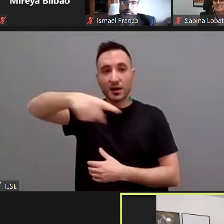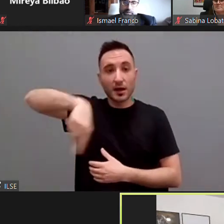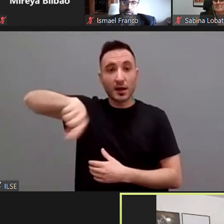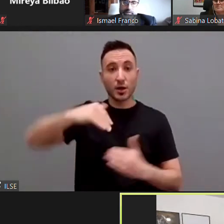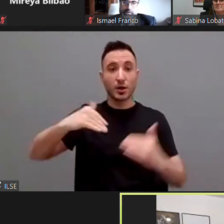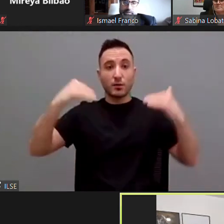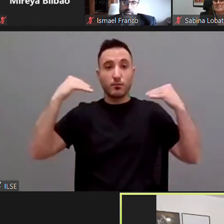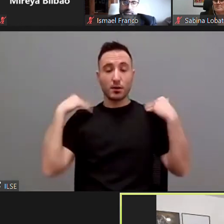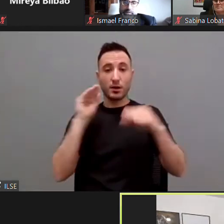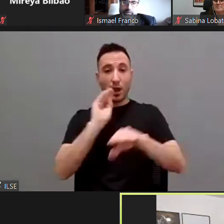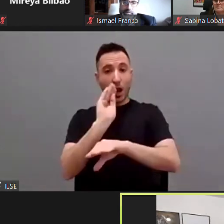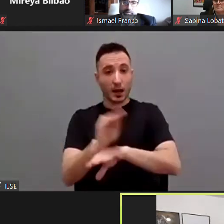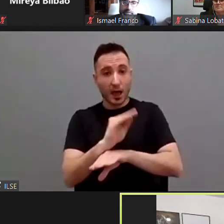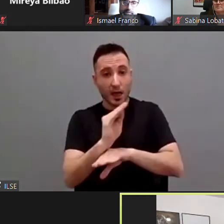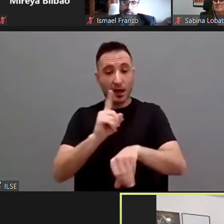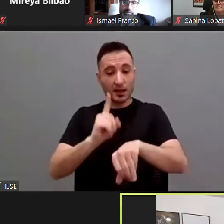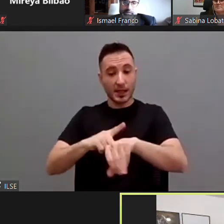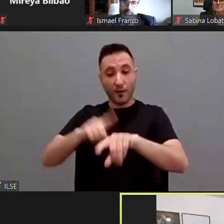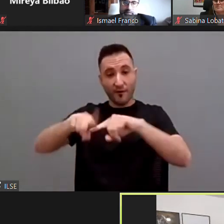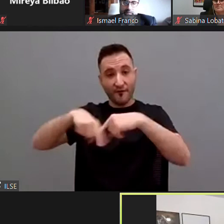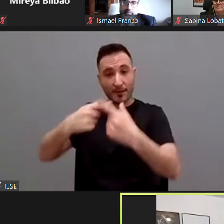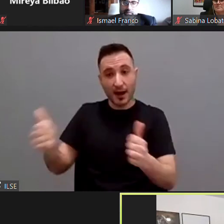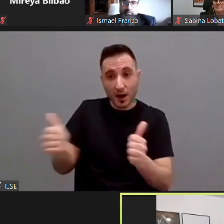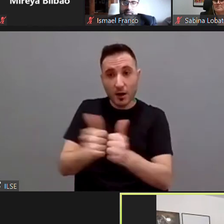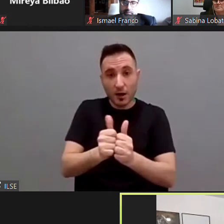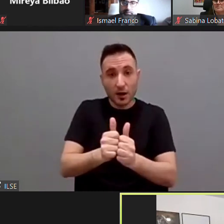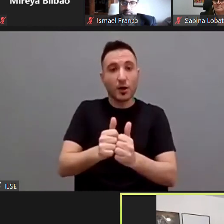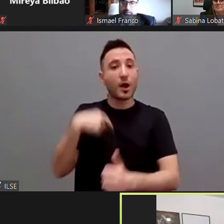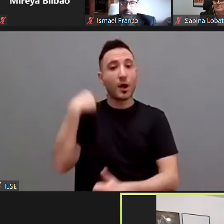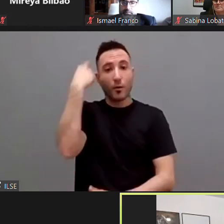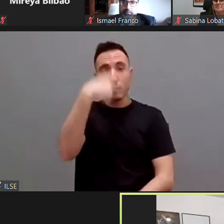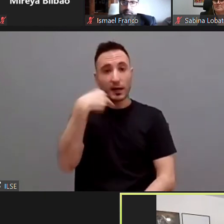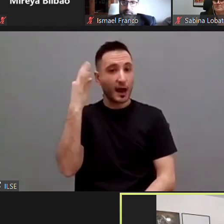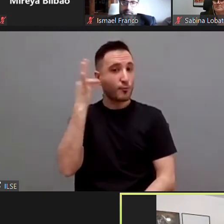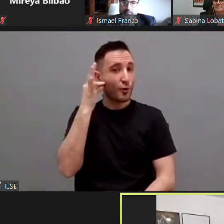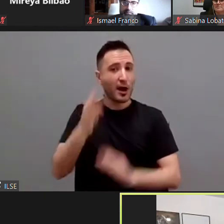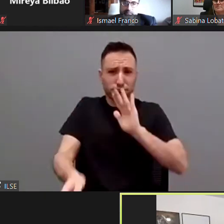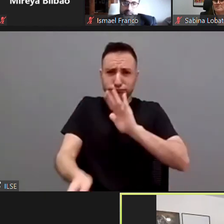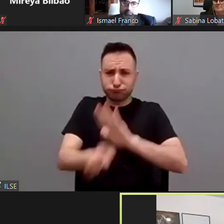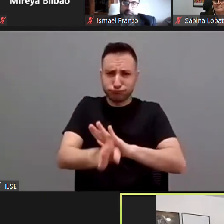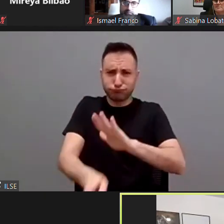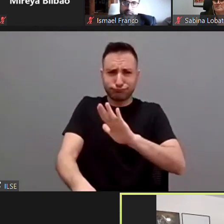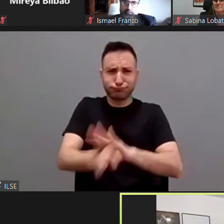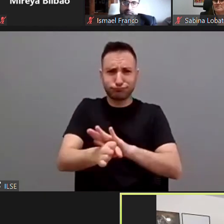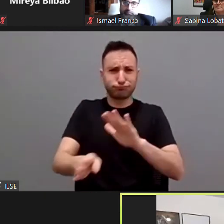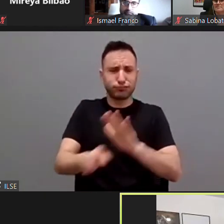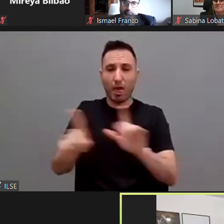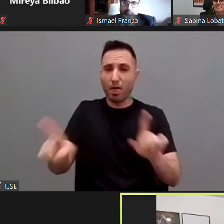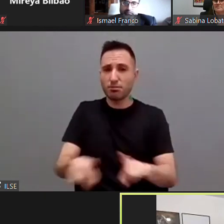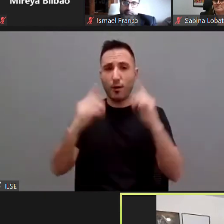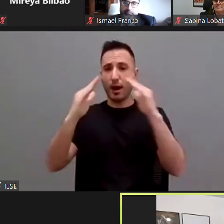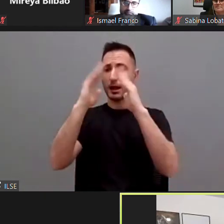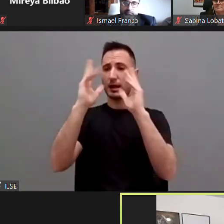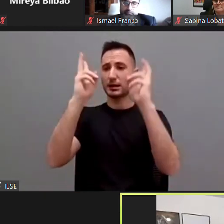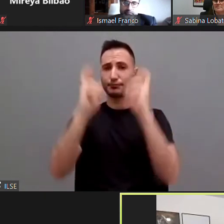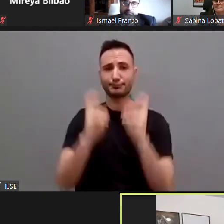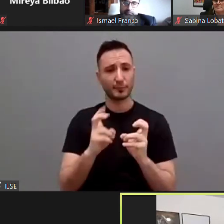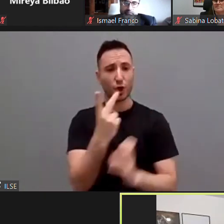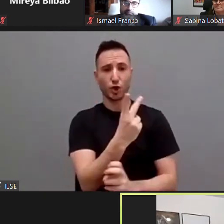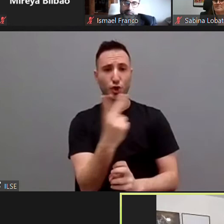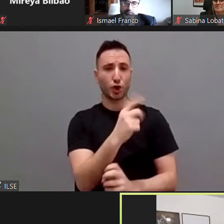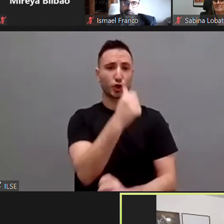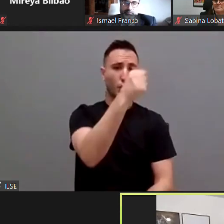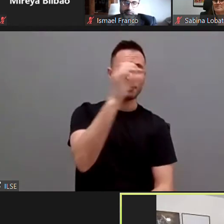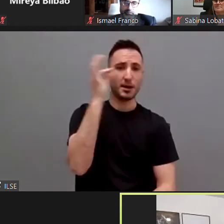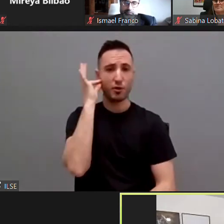y de las tareas domésticos-familiares seguía teniendo rostro de mujer pese a que estuviéramos confinados con nuestra pareja hombre. Y así fue. Lanzamos una encuesta